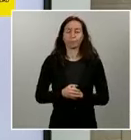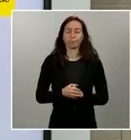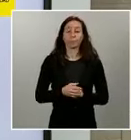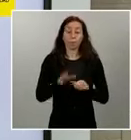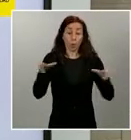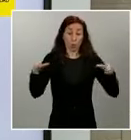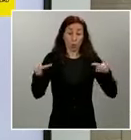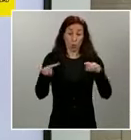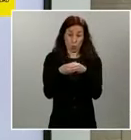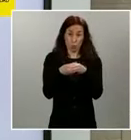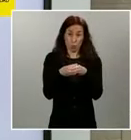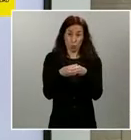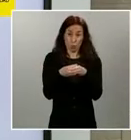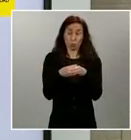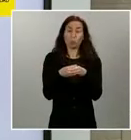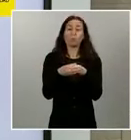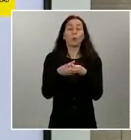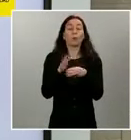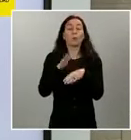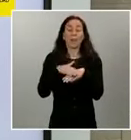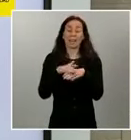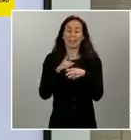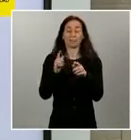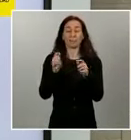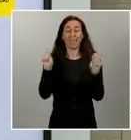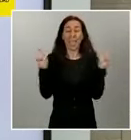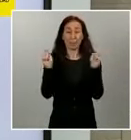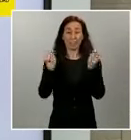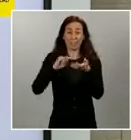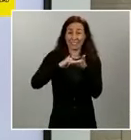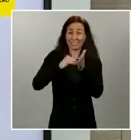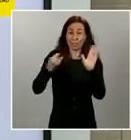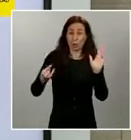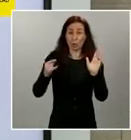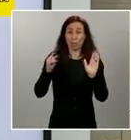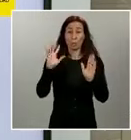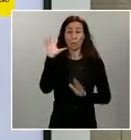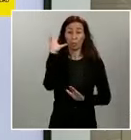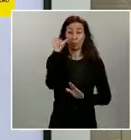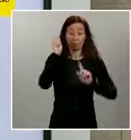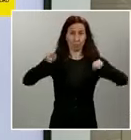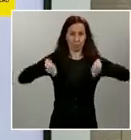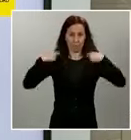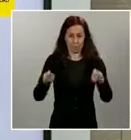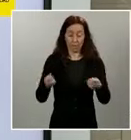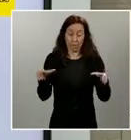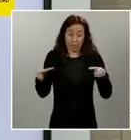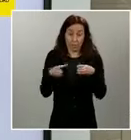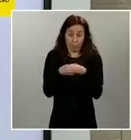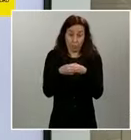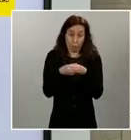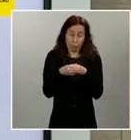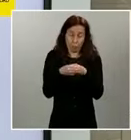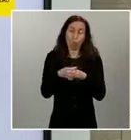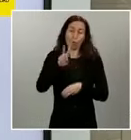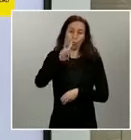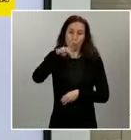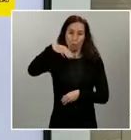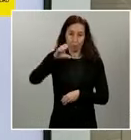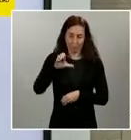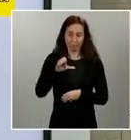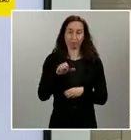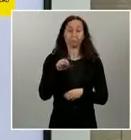Intervención en Emergencias Tecnológicas y Medioambientales de la Unidad Militar de Emergencias. Esta unidad, que cuenta